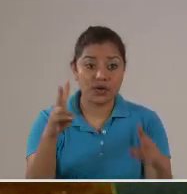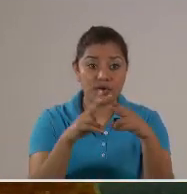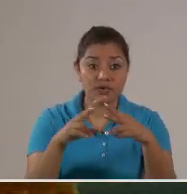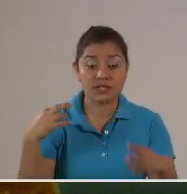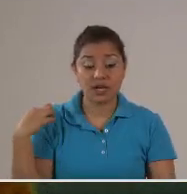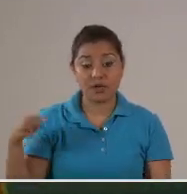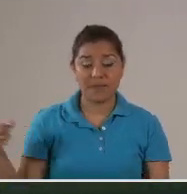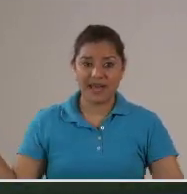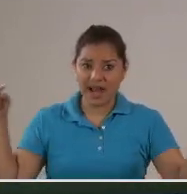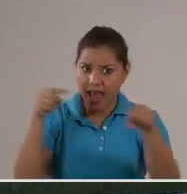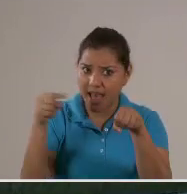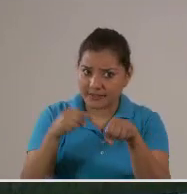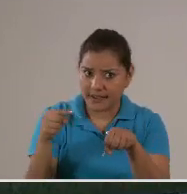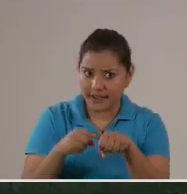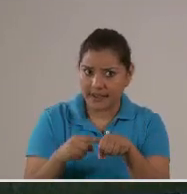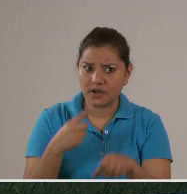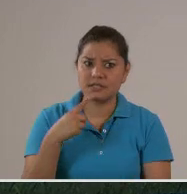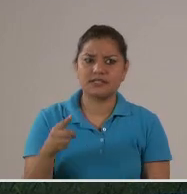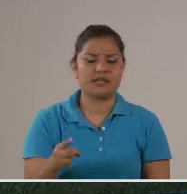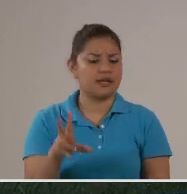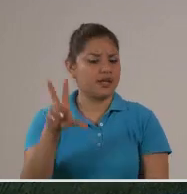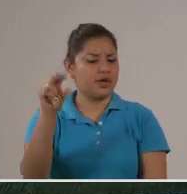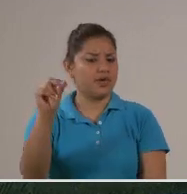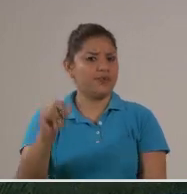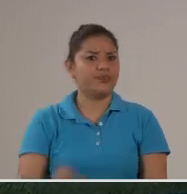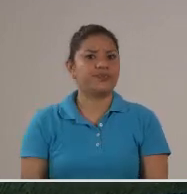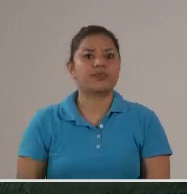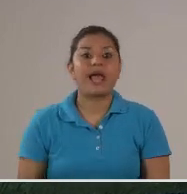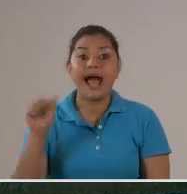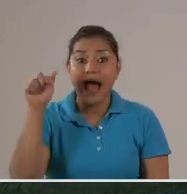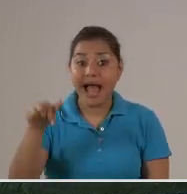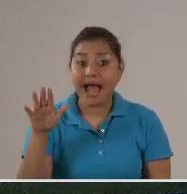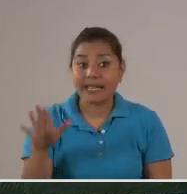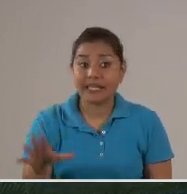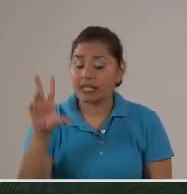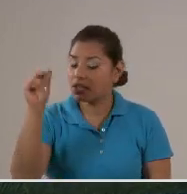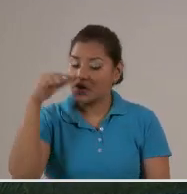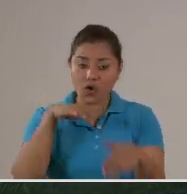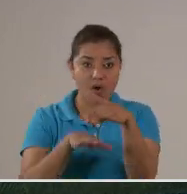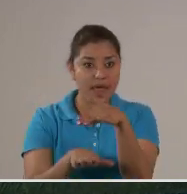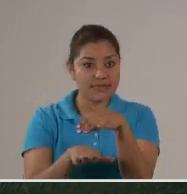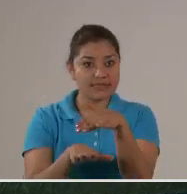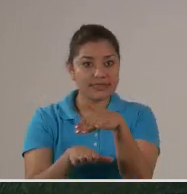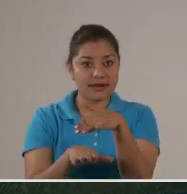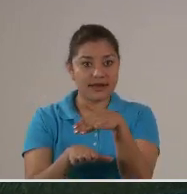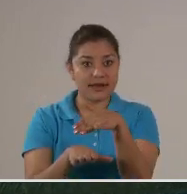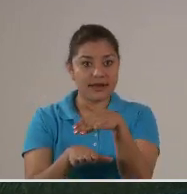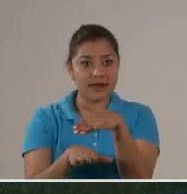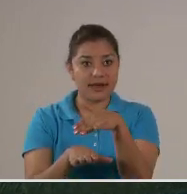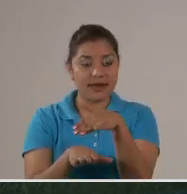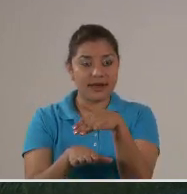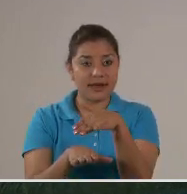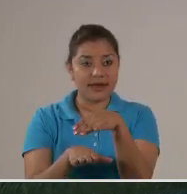atajarlo y decirle lo siento mucho pero aquí no entra puro